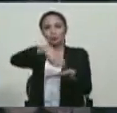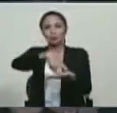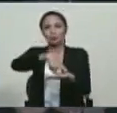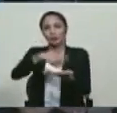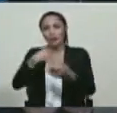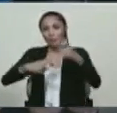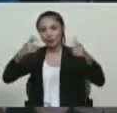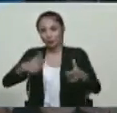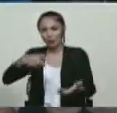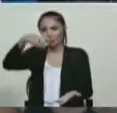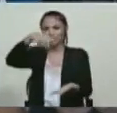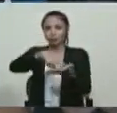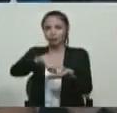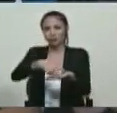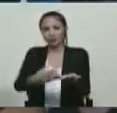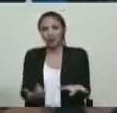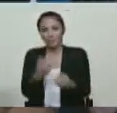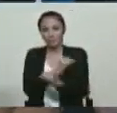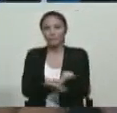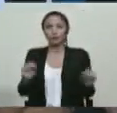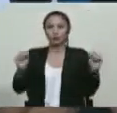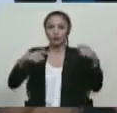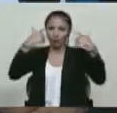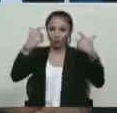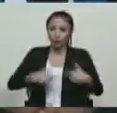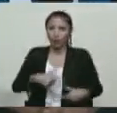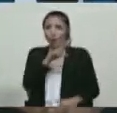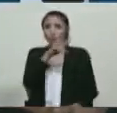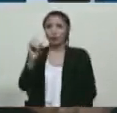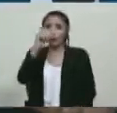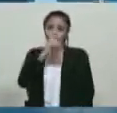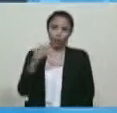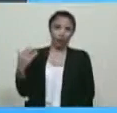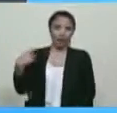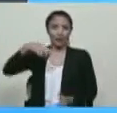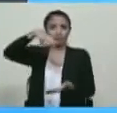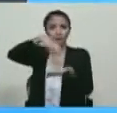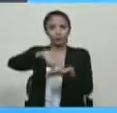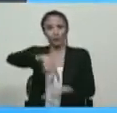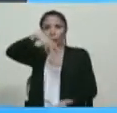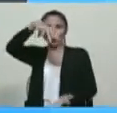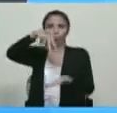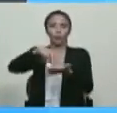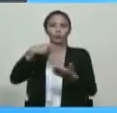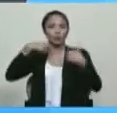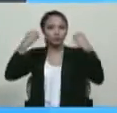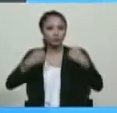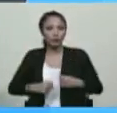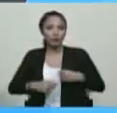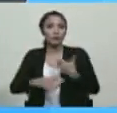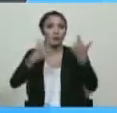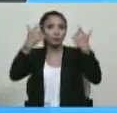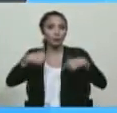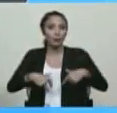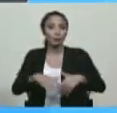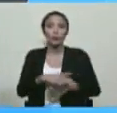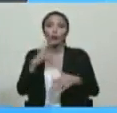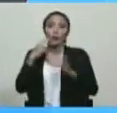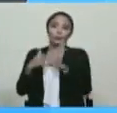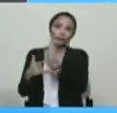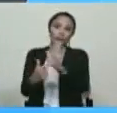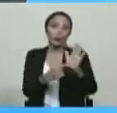fuerza indestructible que históricamente hace más de 200 años demostró el pueblo de Venezuela cuando nuestro